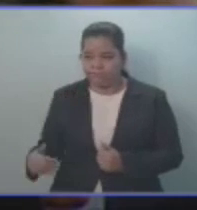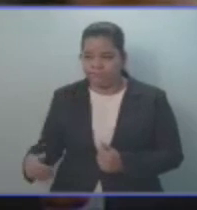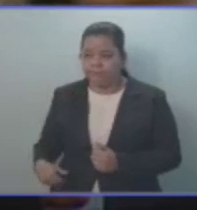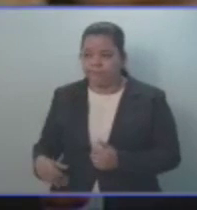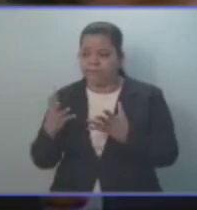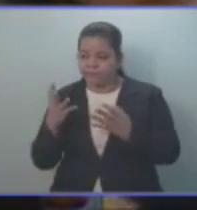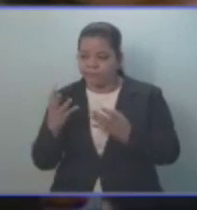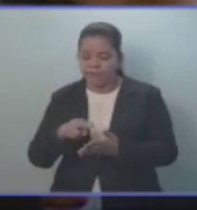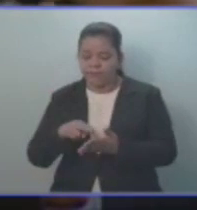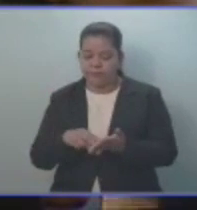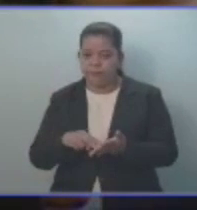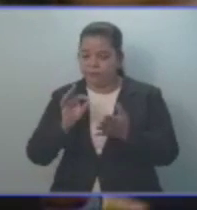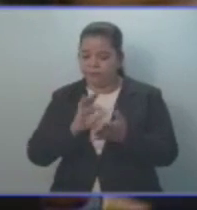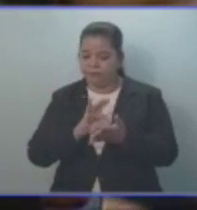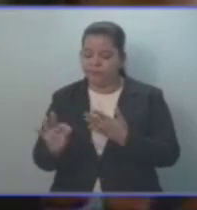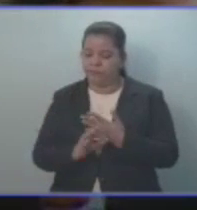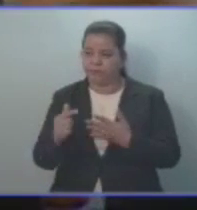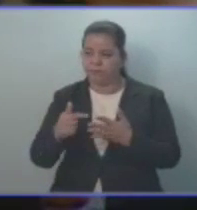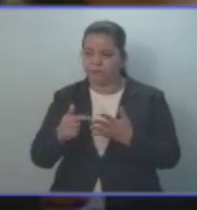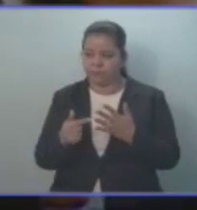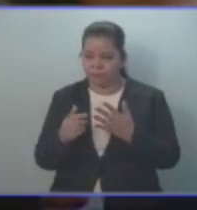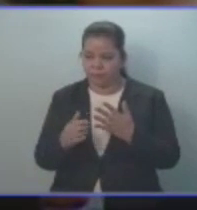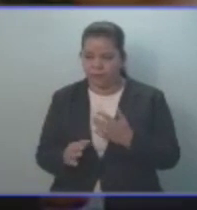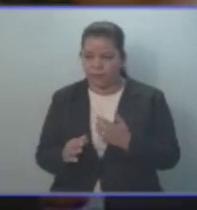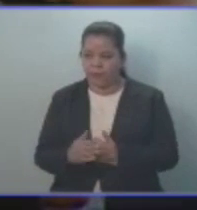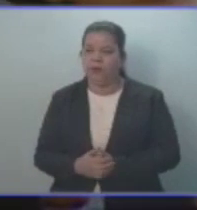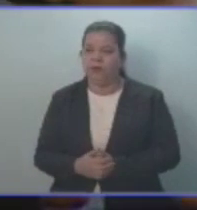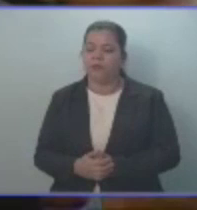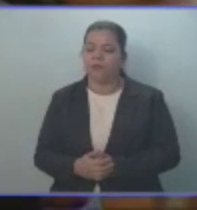darle lectura al proyecto de decreto.